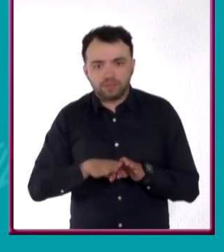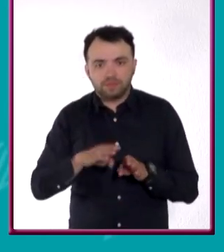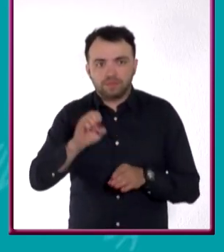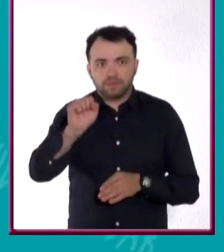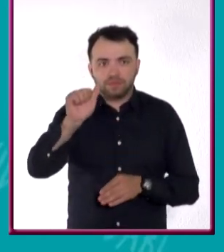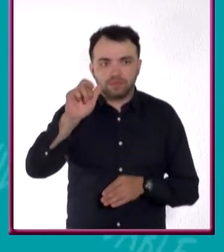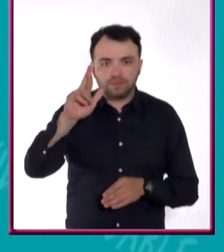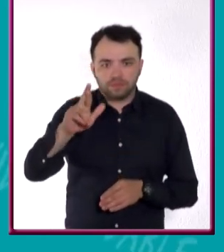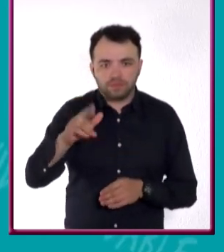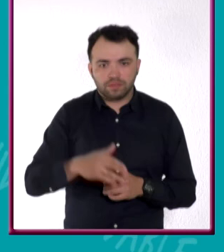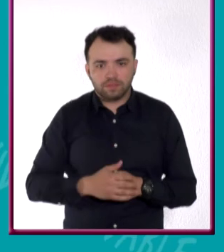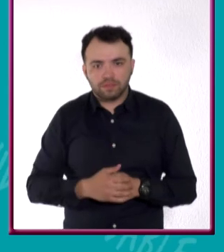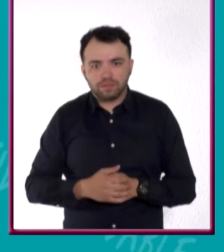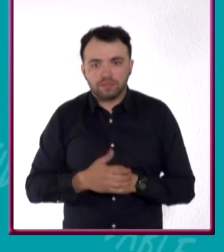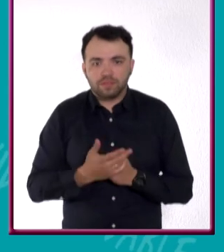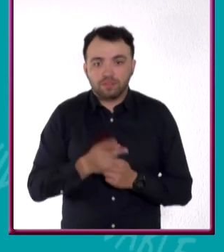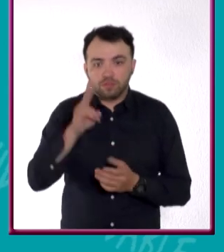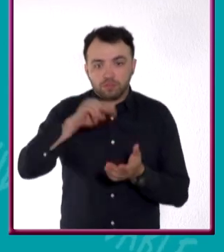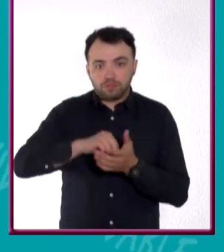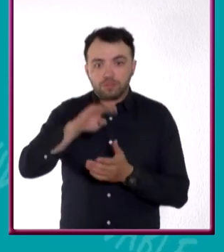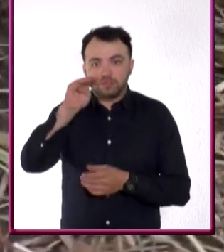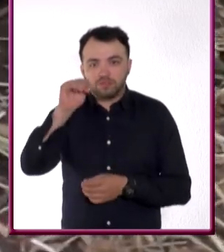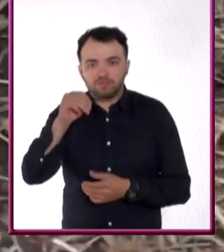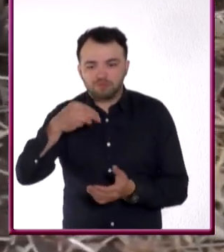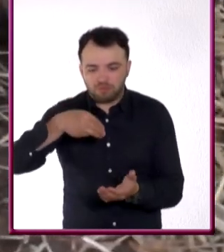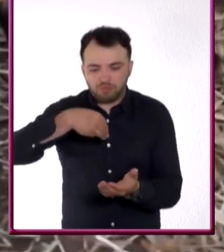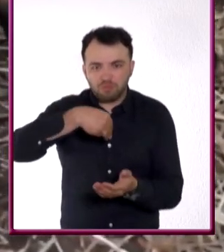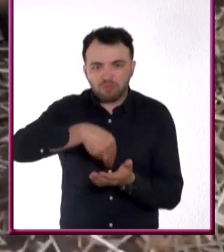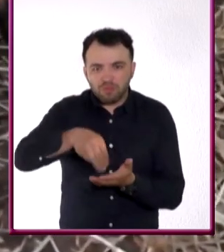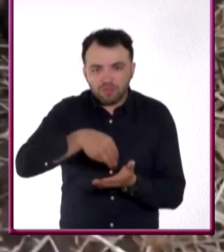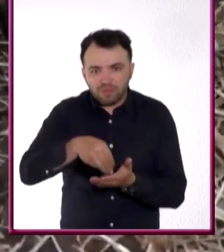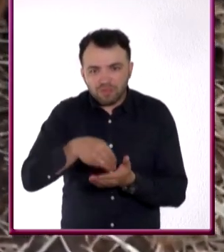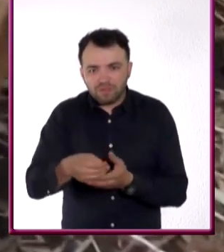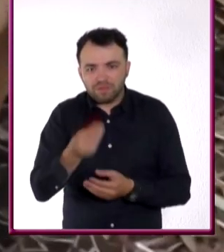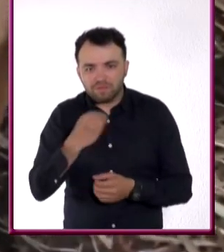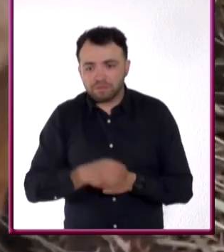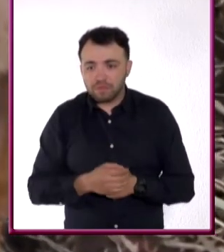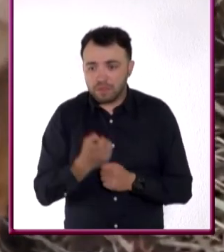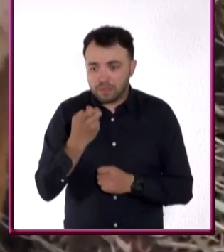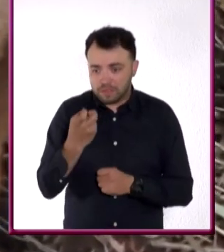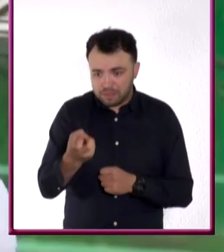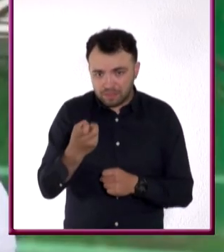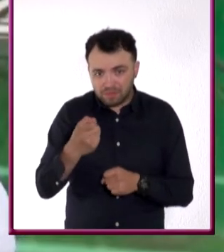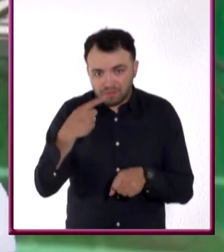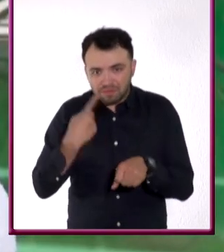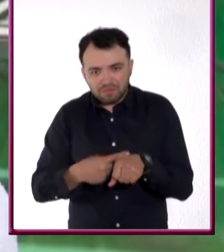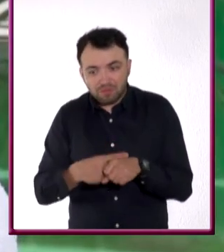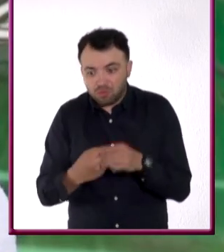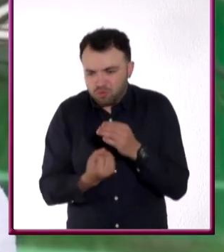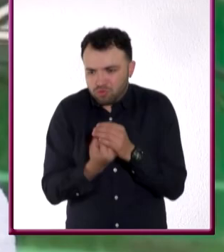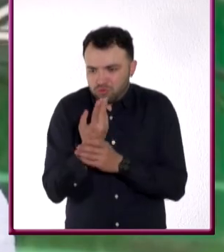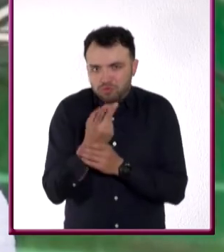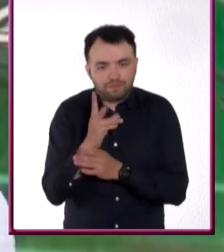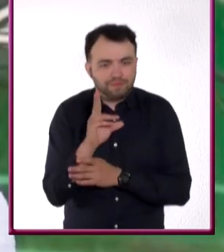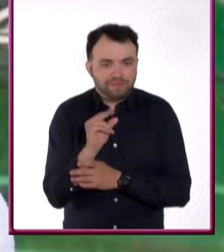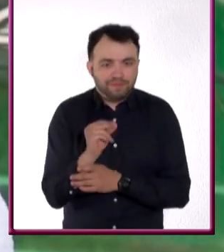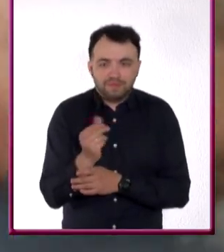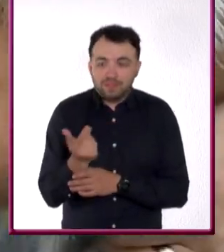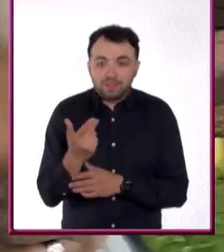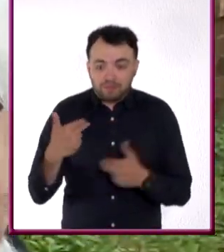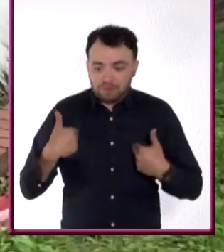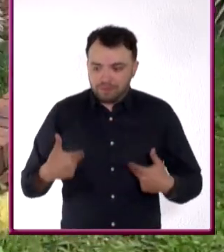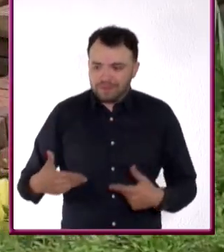y en 2009 por la gripe porcina. Es decir, este fenómeno no es nuevo. Los humanos siempre hemos